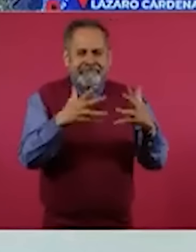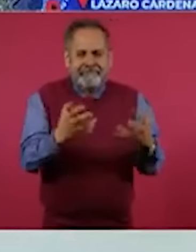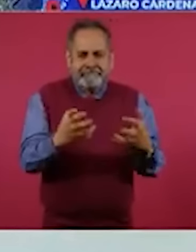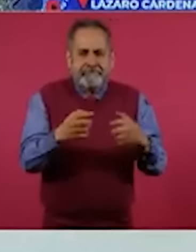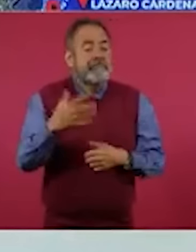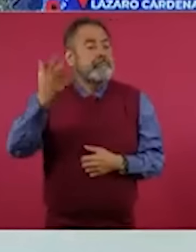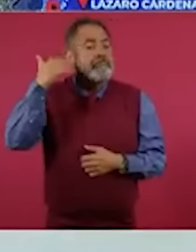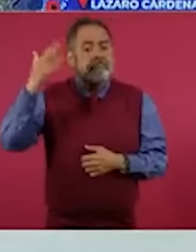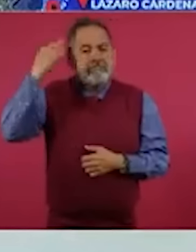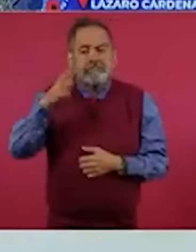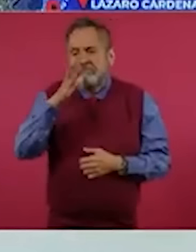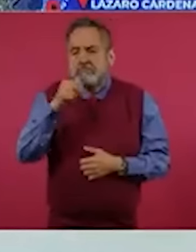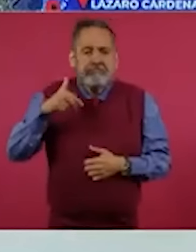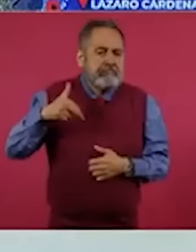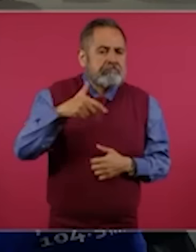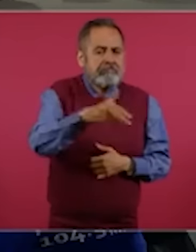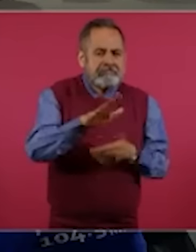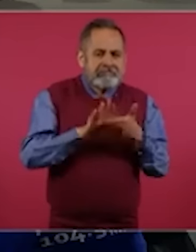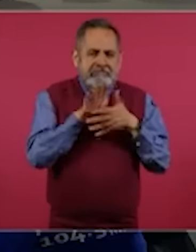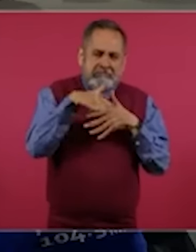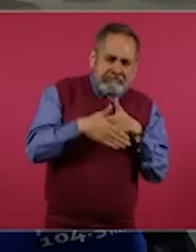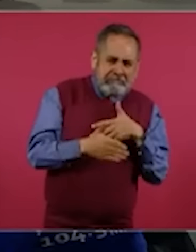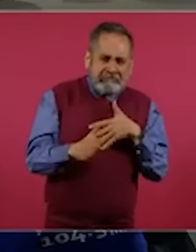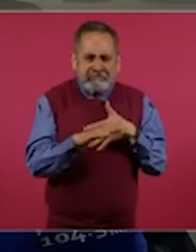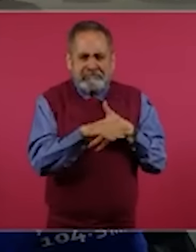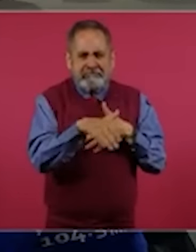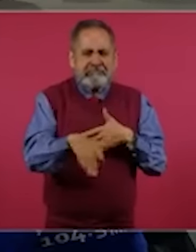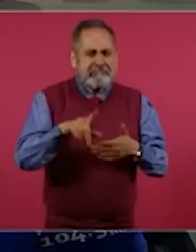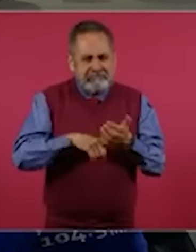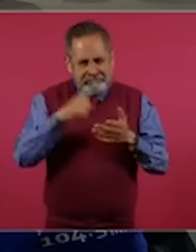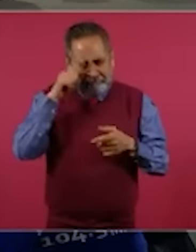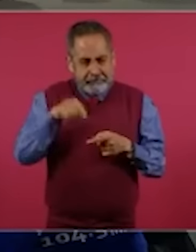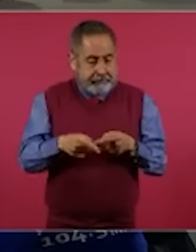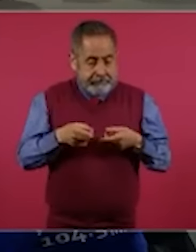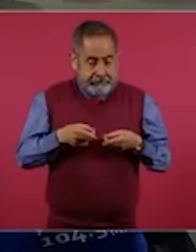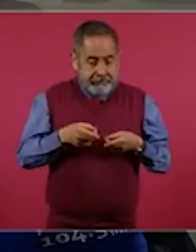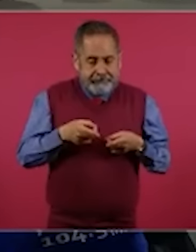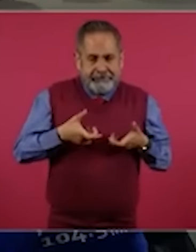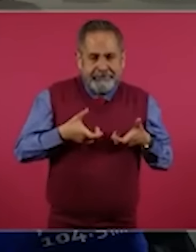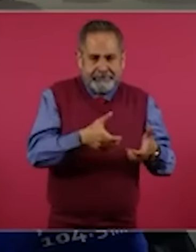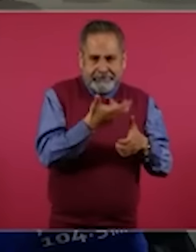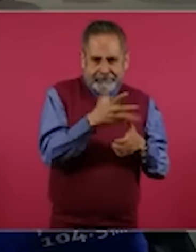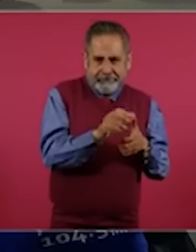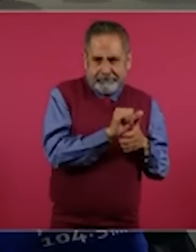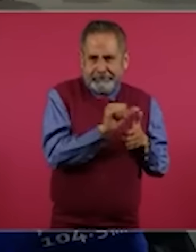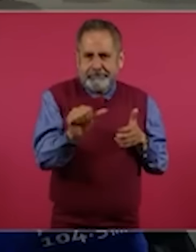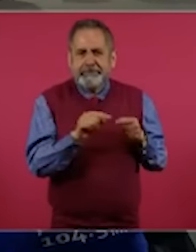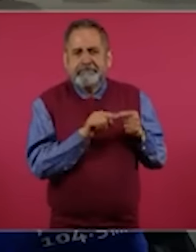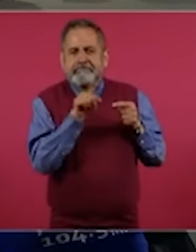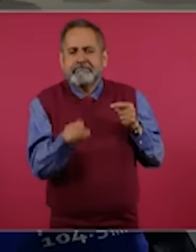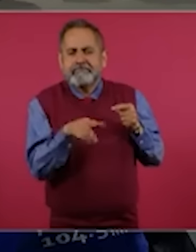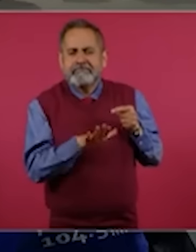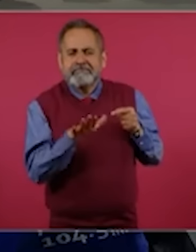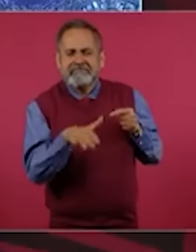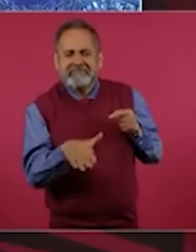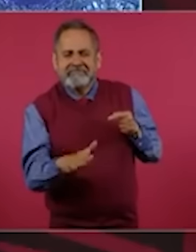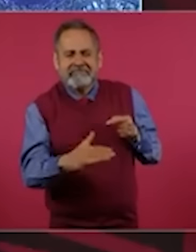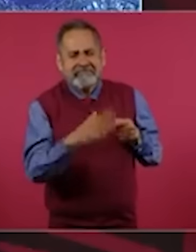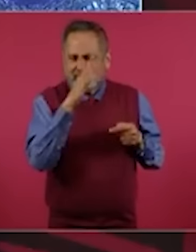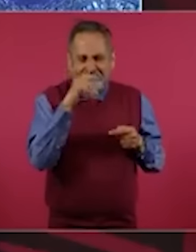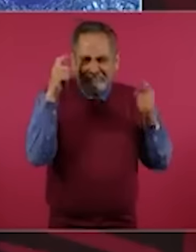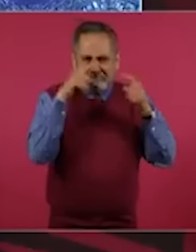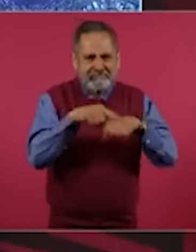podía ni siquiera transitar, las barrancas que se veían de calle 10 o sencillamente no se conocían,